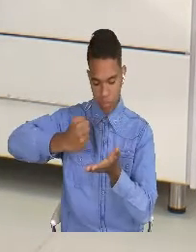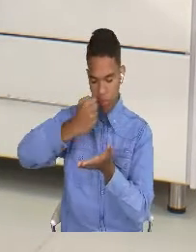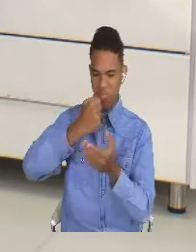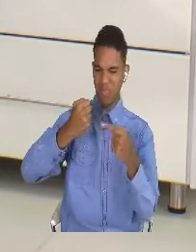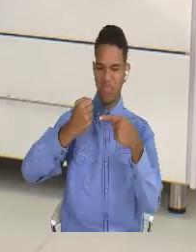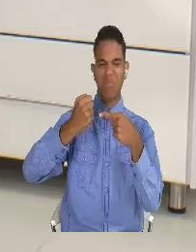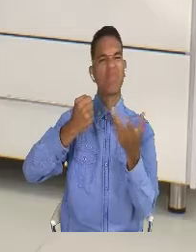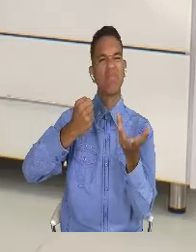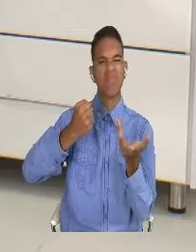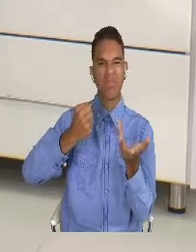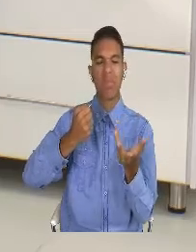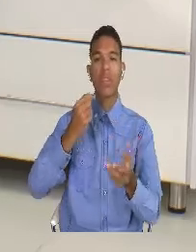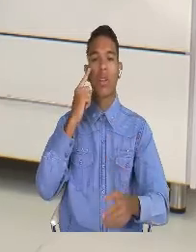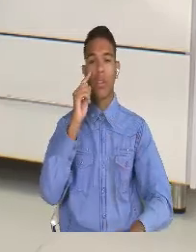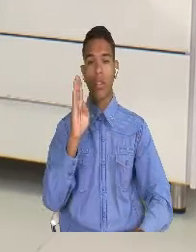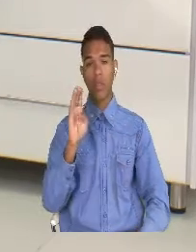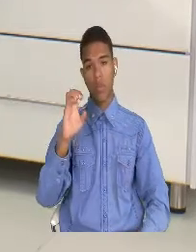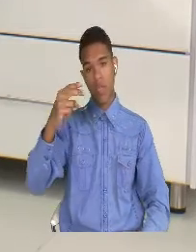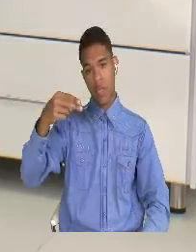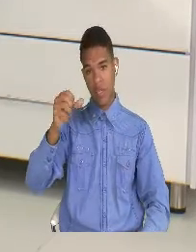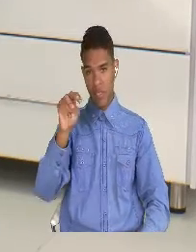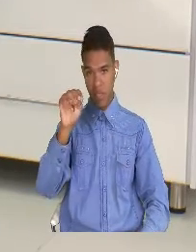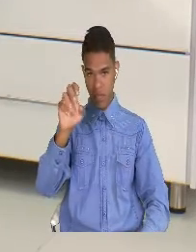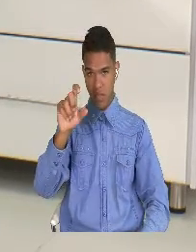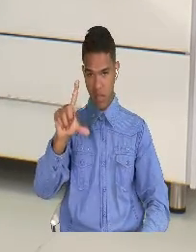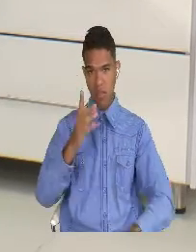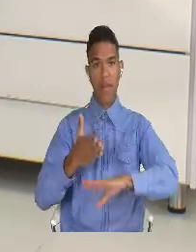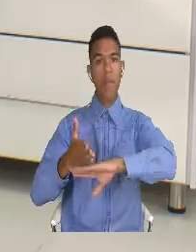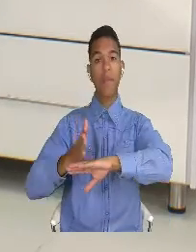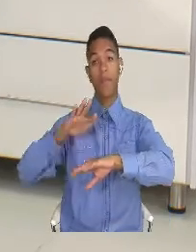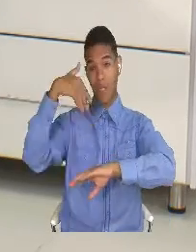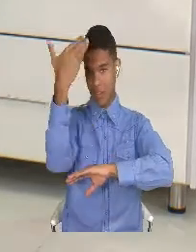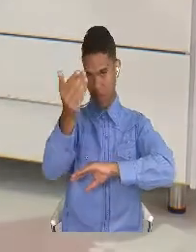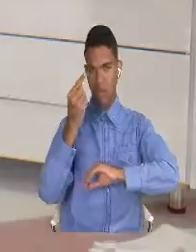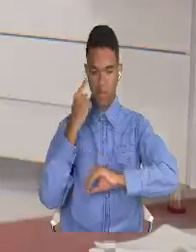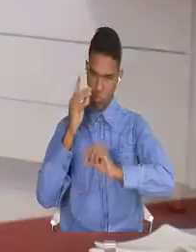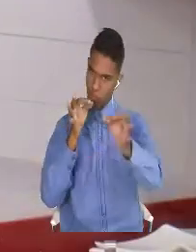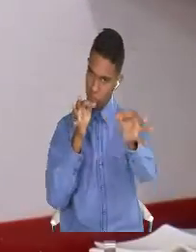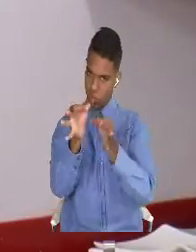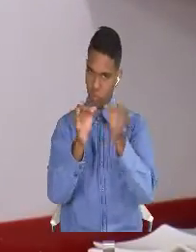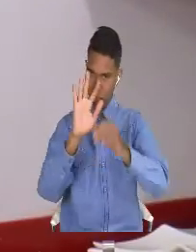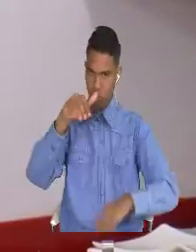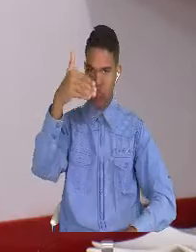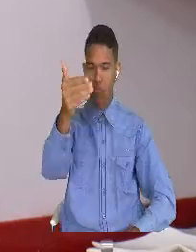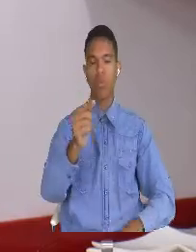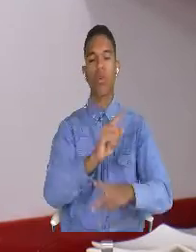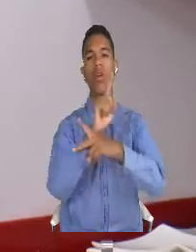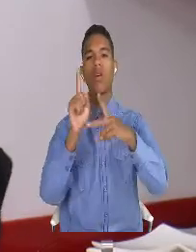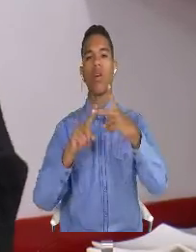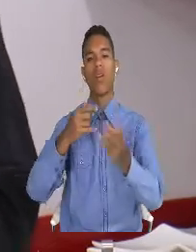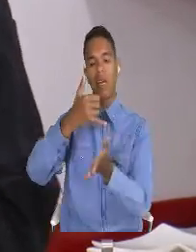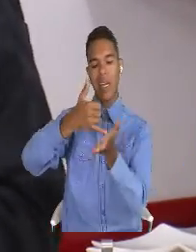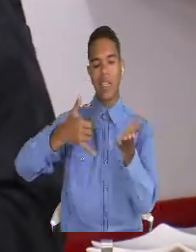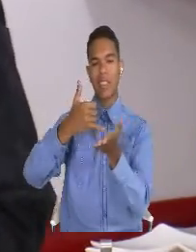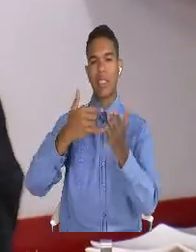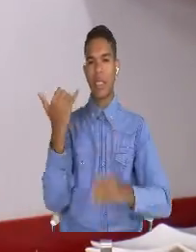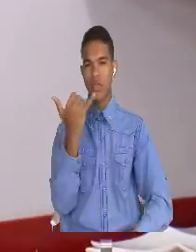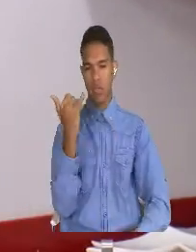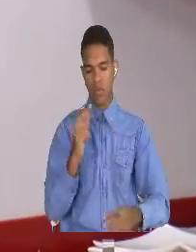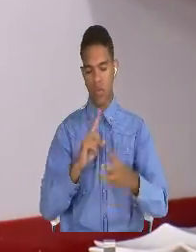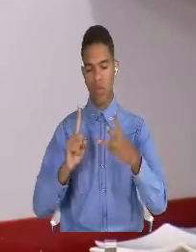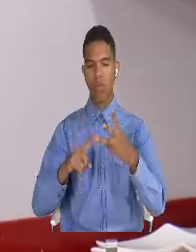digamos, vamos a agregarle bechamel, que en alguna otra ocasión le voy a enseñar a hacer cómo va a ser nuestra bechamel. Y voy a agregarle un poco de queso azul, tocineta, y